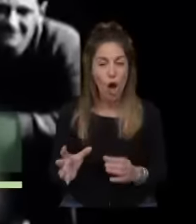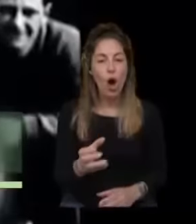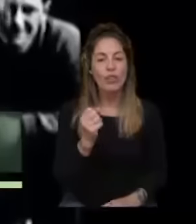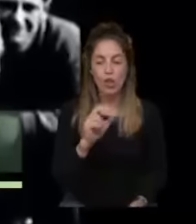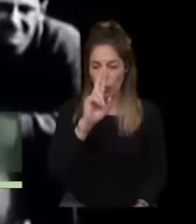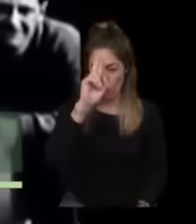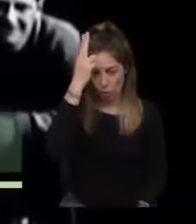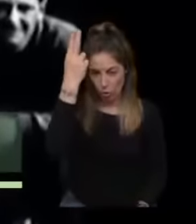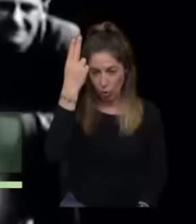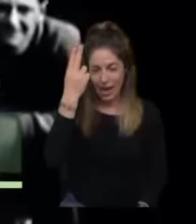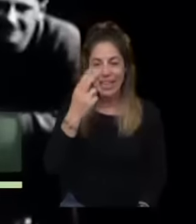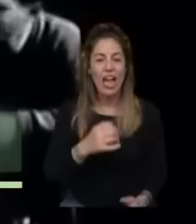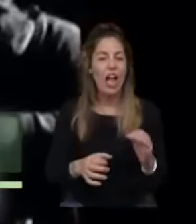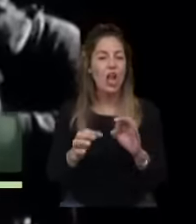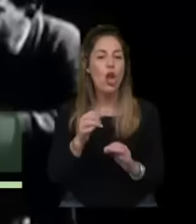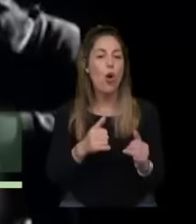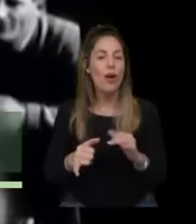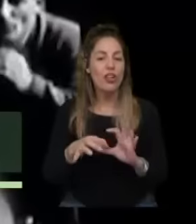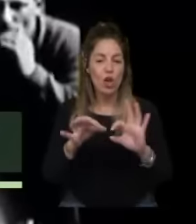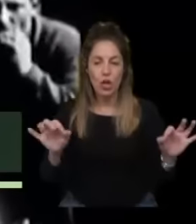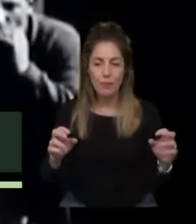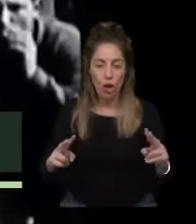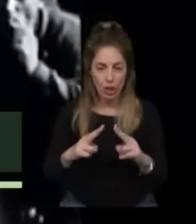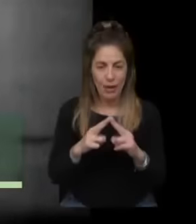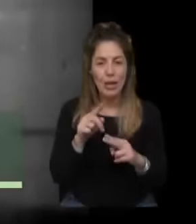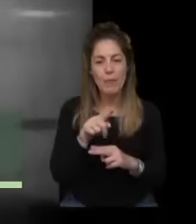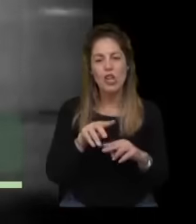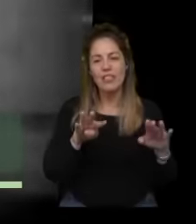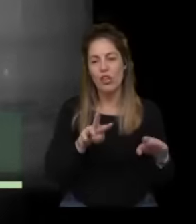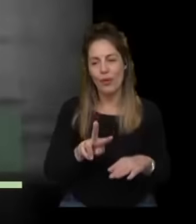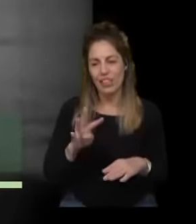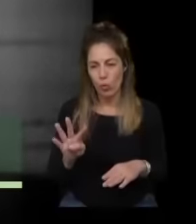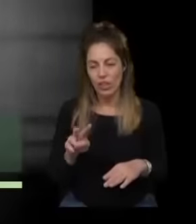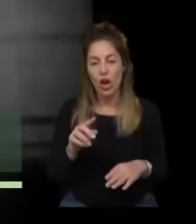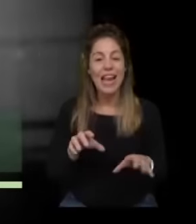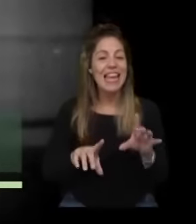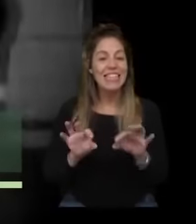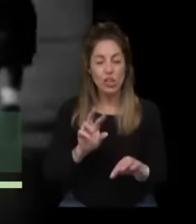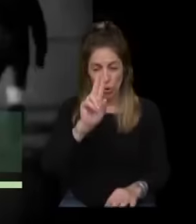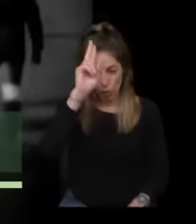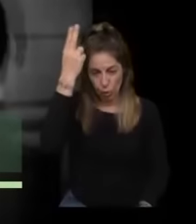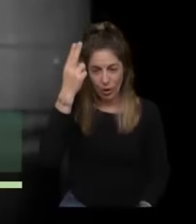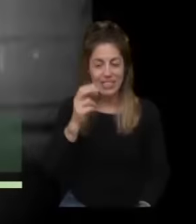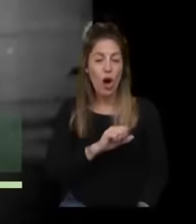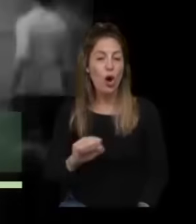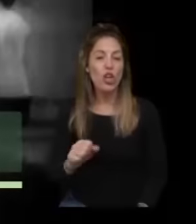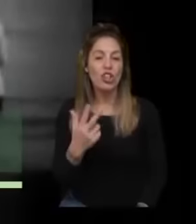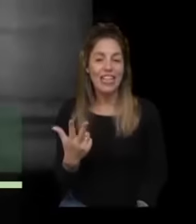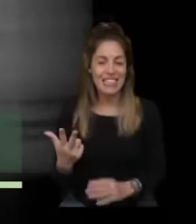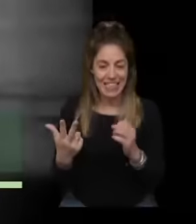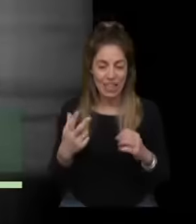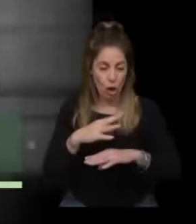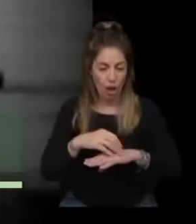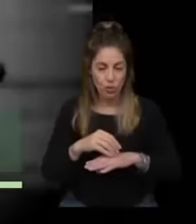Juegos Olímpicos de París en 1924. Un 9 de junio de ese año, la selección uruguaya goleó 3-0 a Suiza en la final para sumar